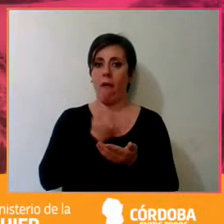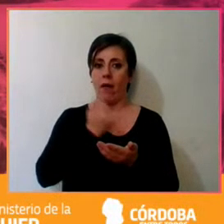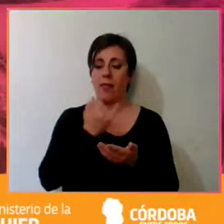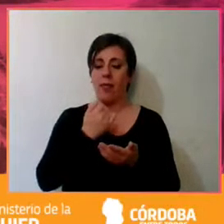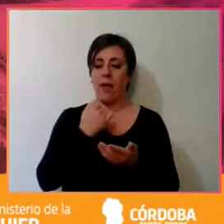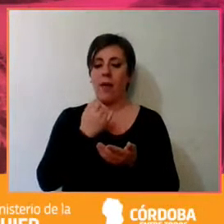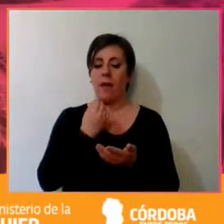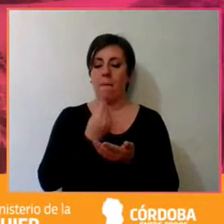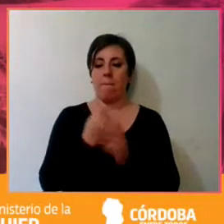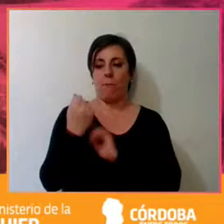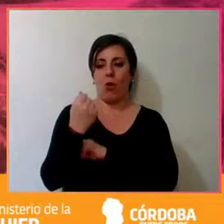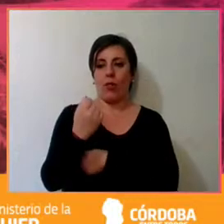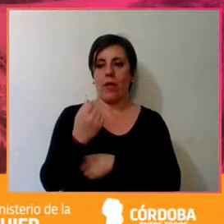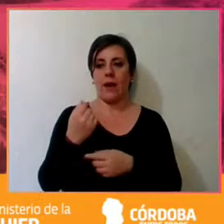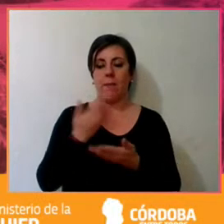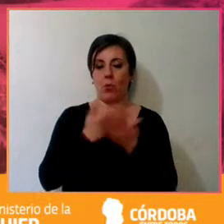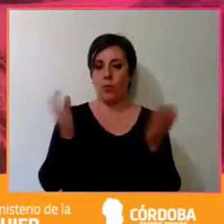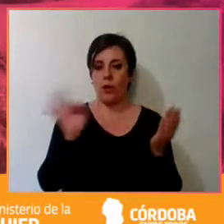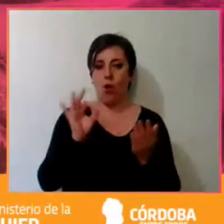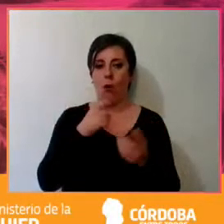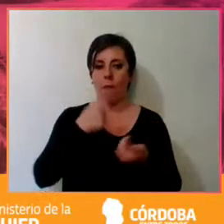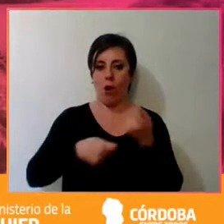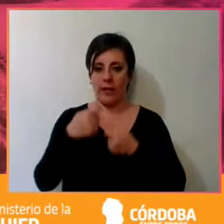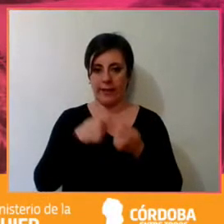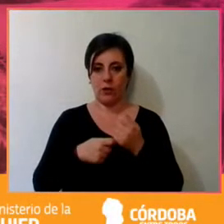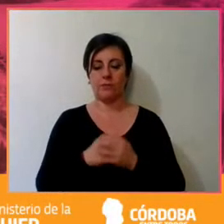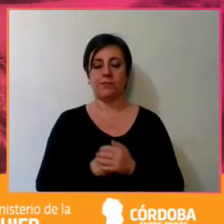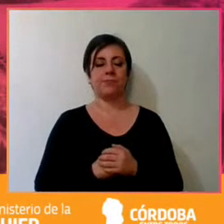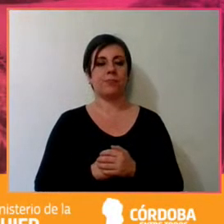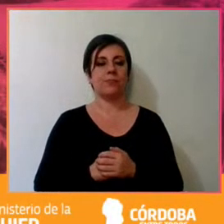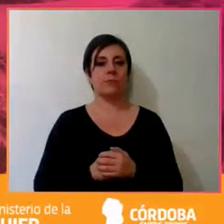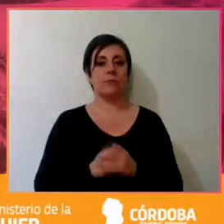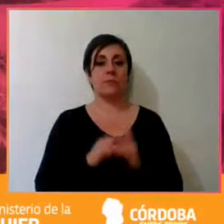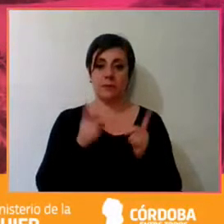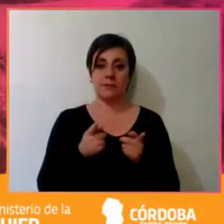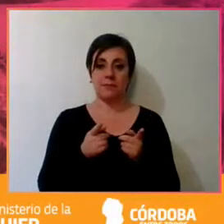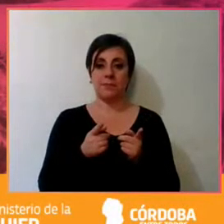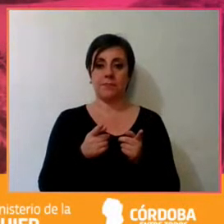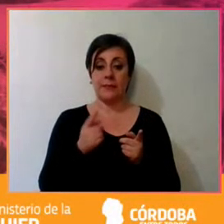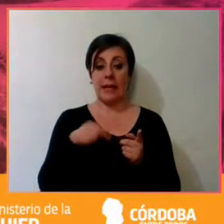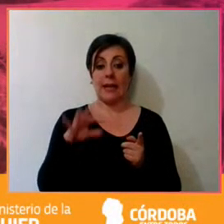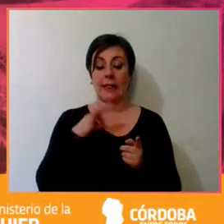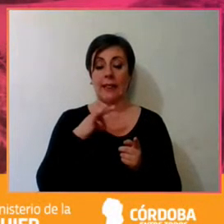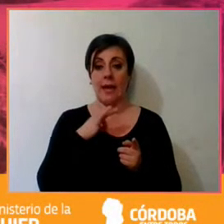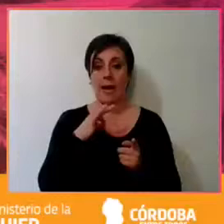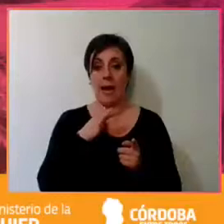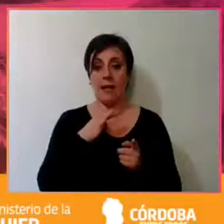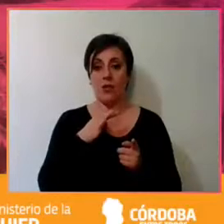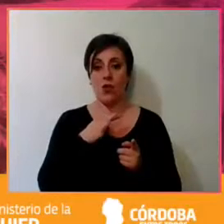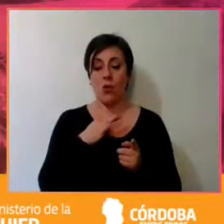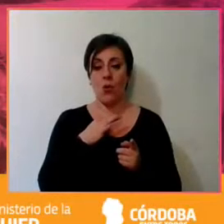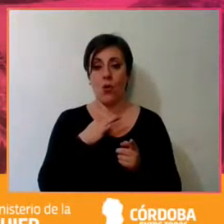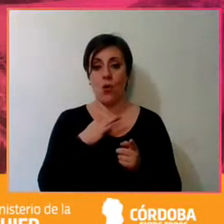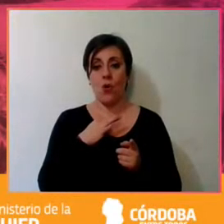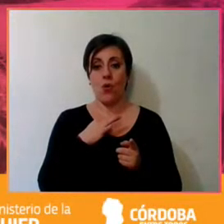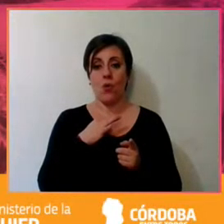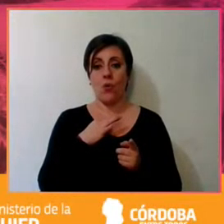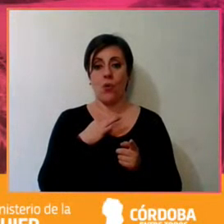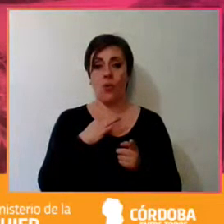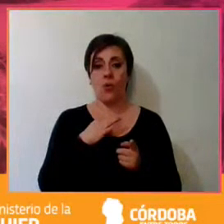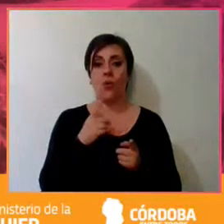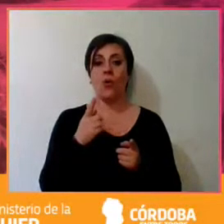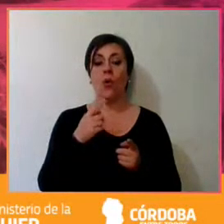político o de poder público. También, y por cierto, en este año no podemos dejar de nombrar lo que fue la